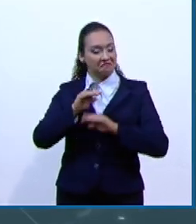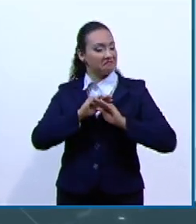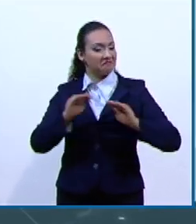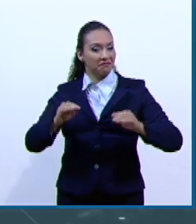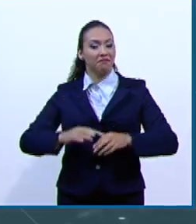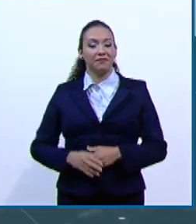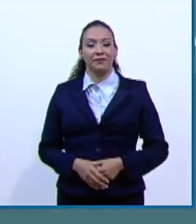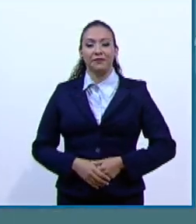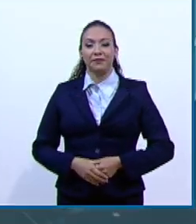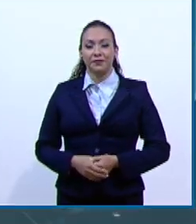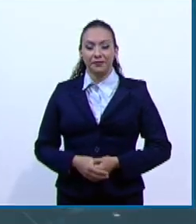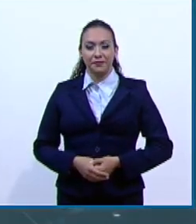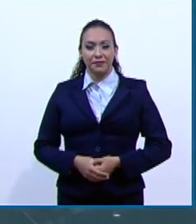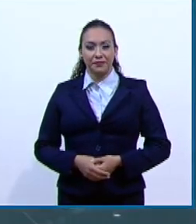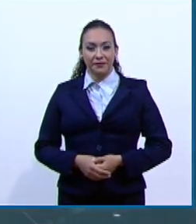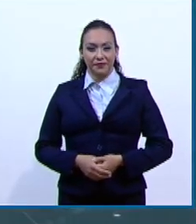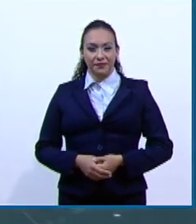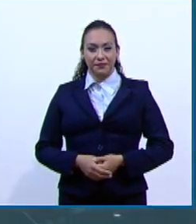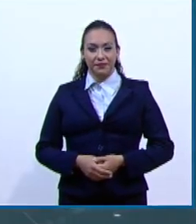judicial.